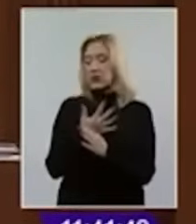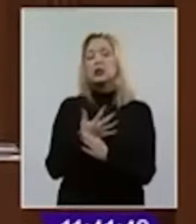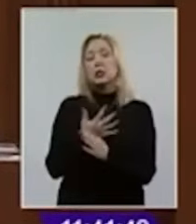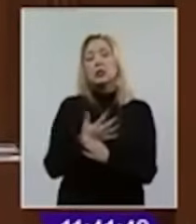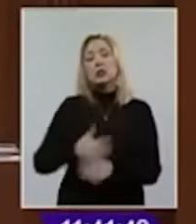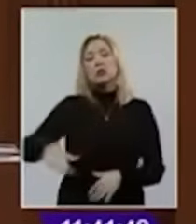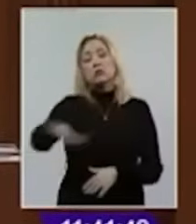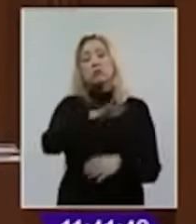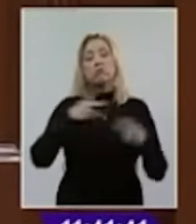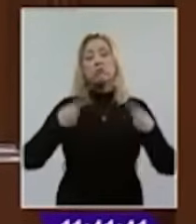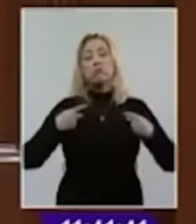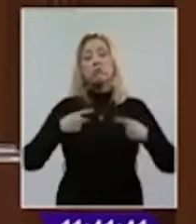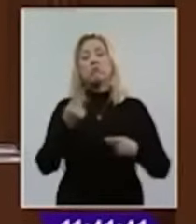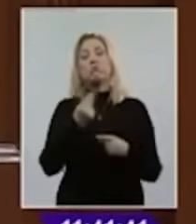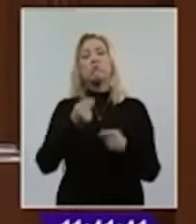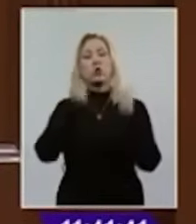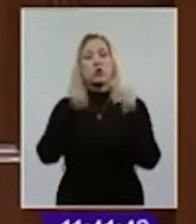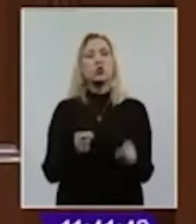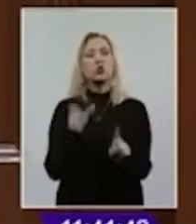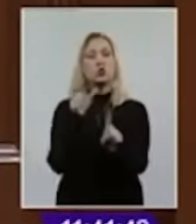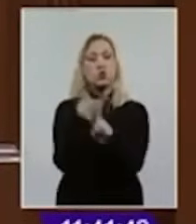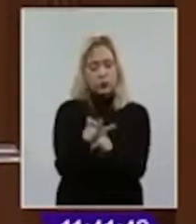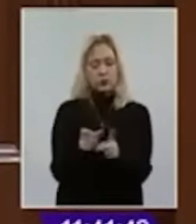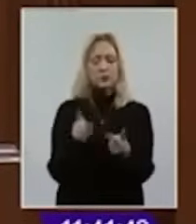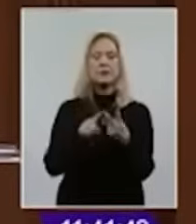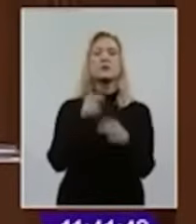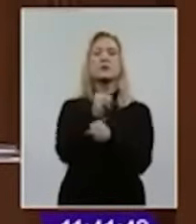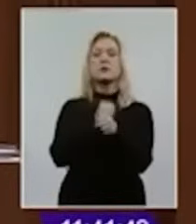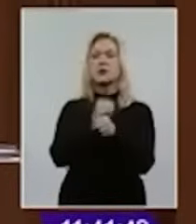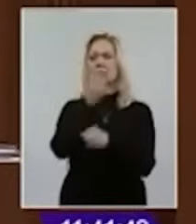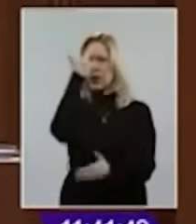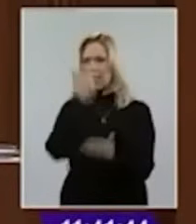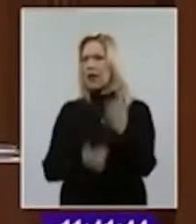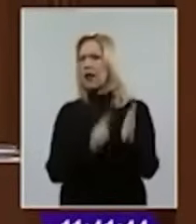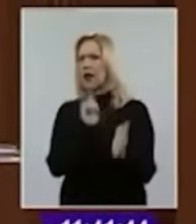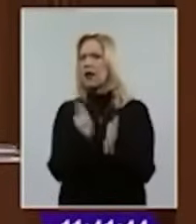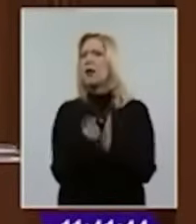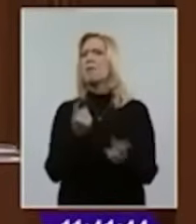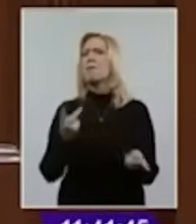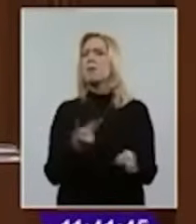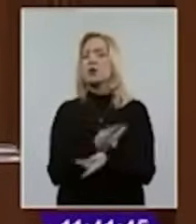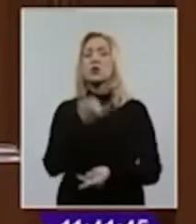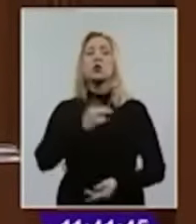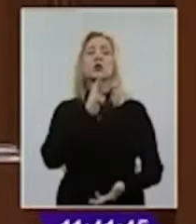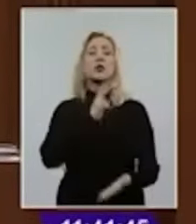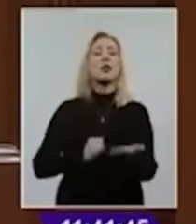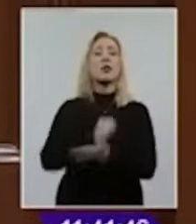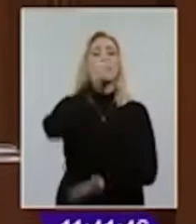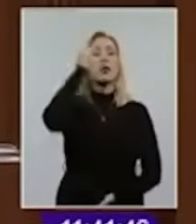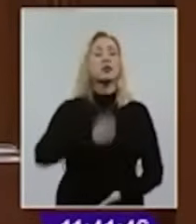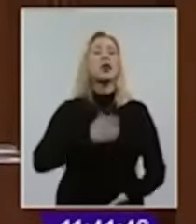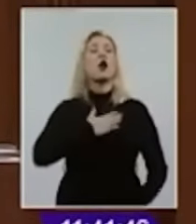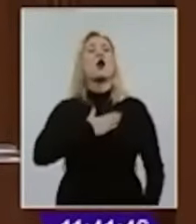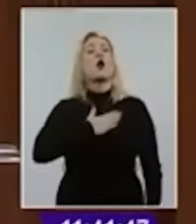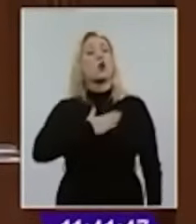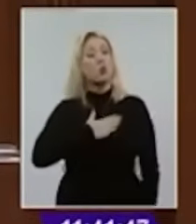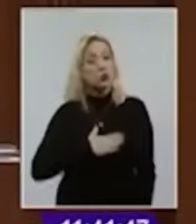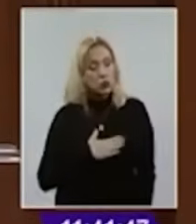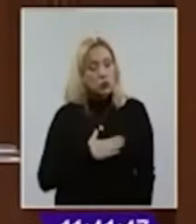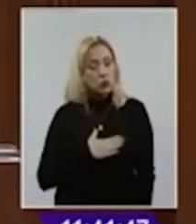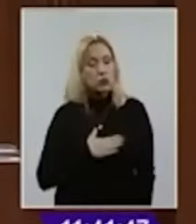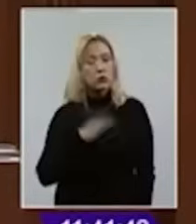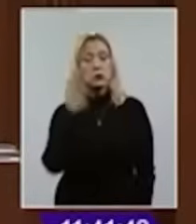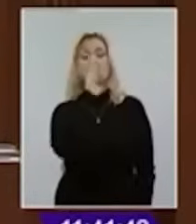ciudadana, investigación de delitos y sentencias justas. Si algunos elementos de las policías